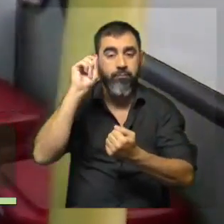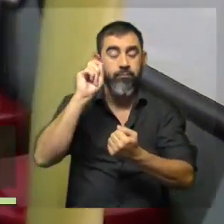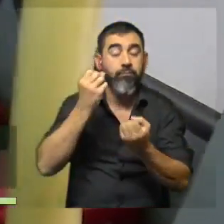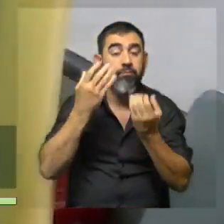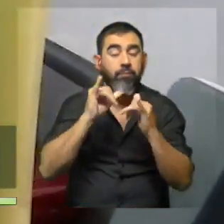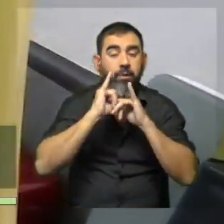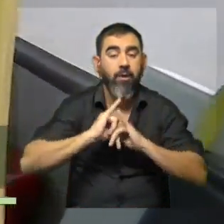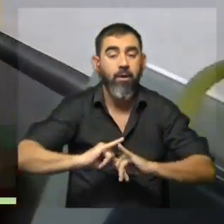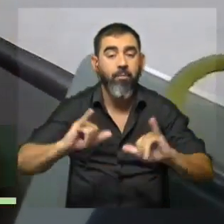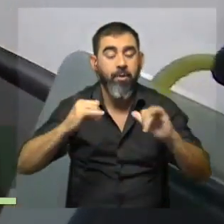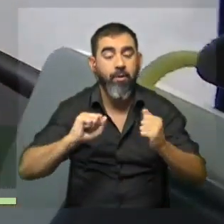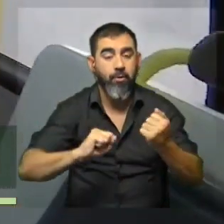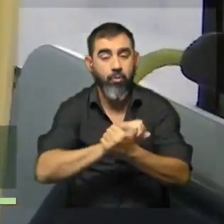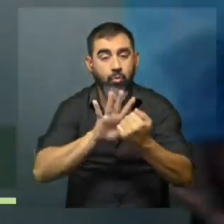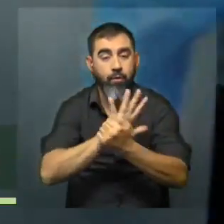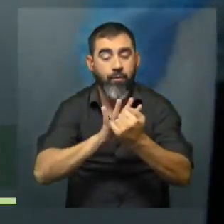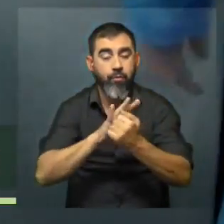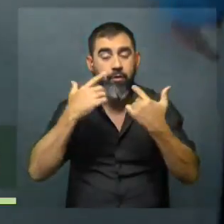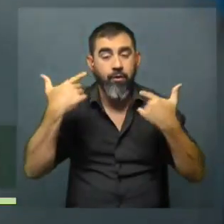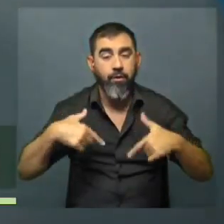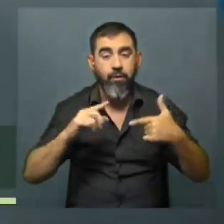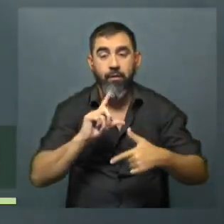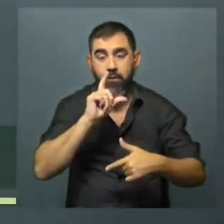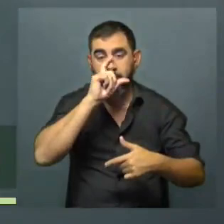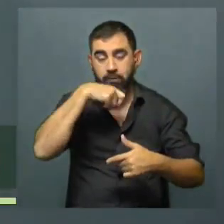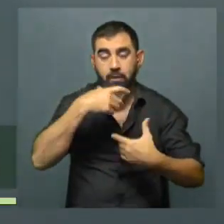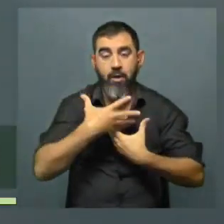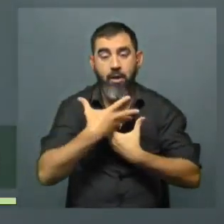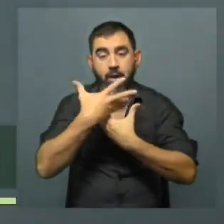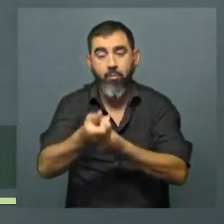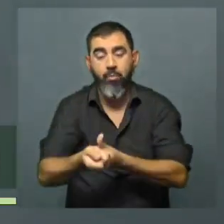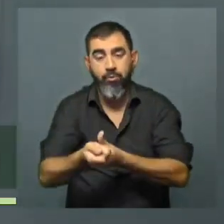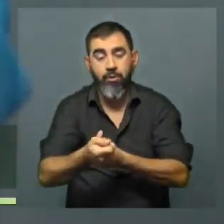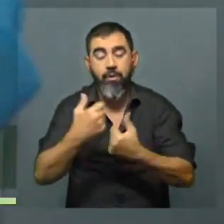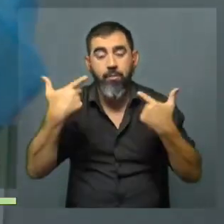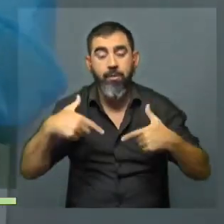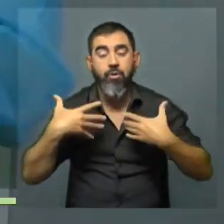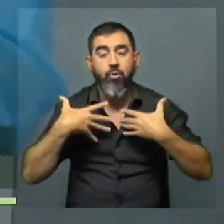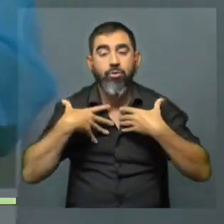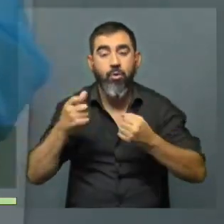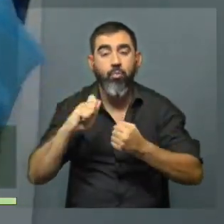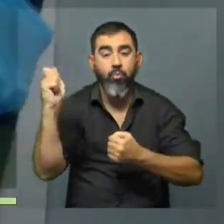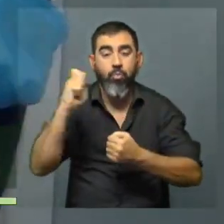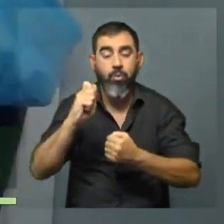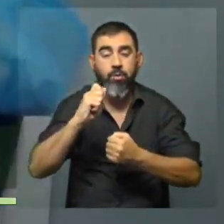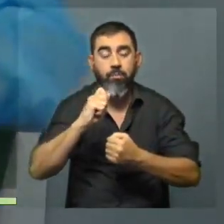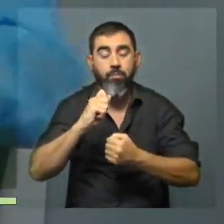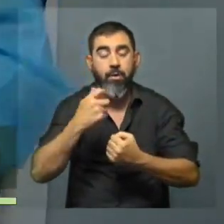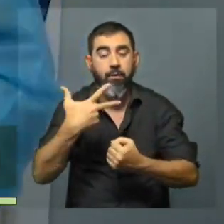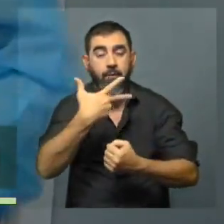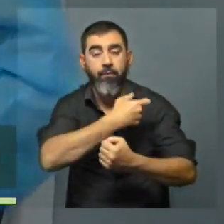el marco de la campaña contra la covid de la intendencia de Montevideo apoyando la convocatoria del Ministerio de salud pública a reforzar